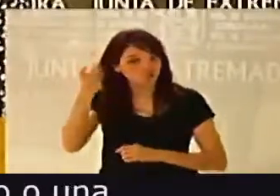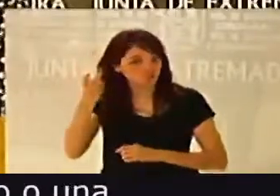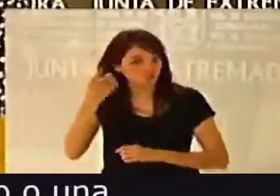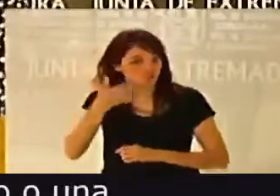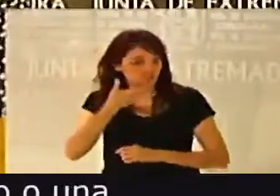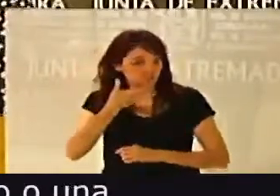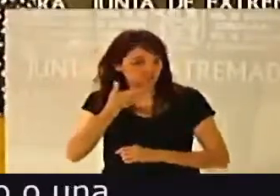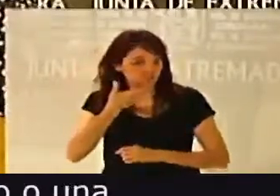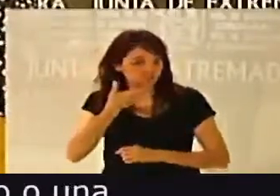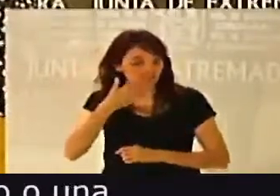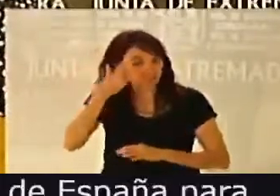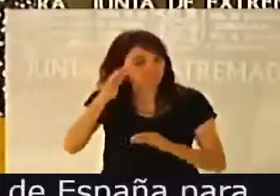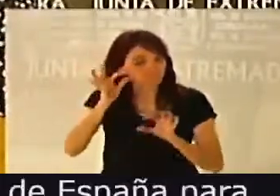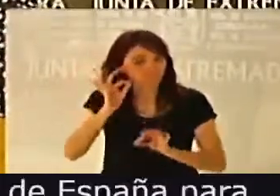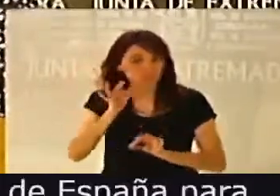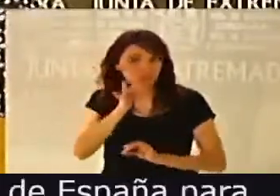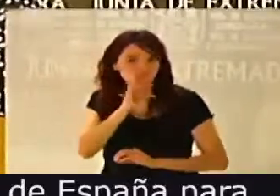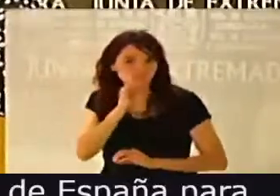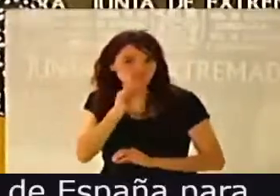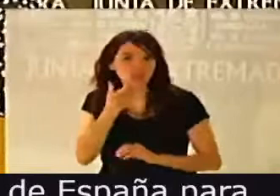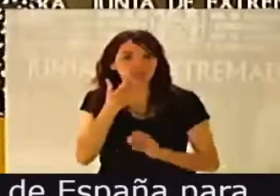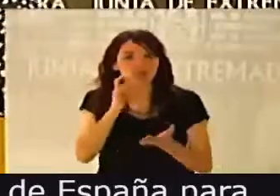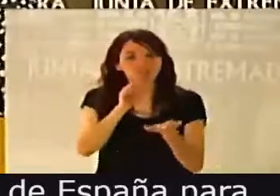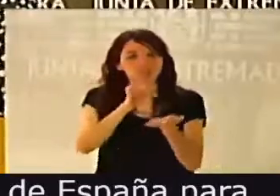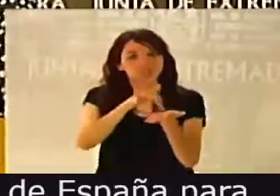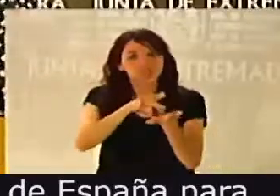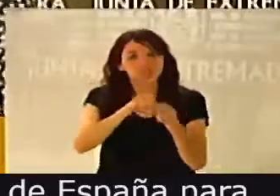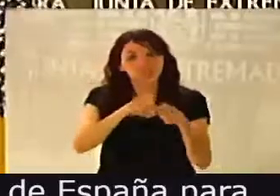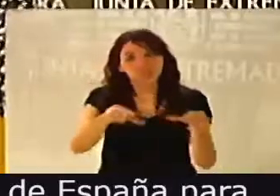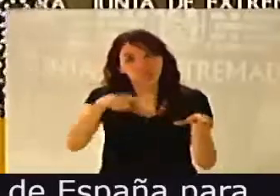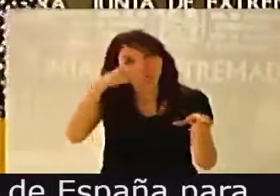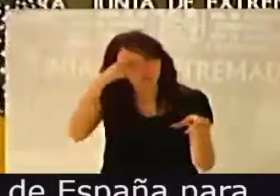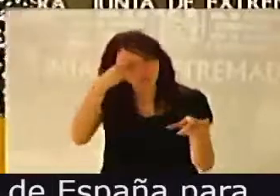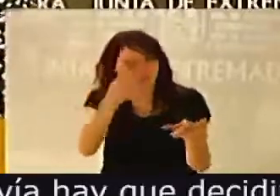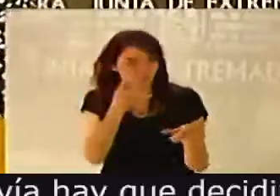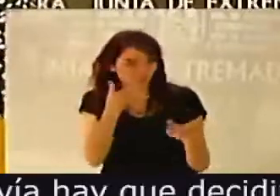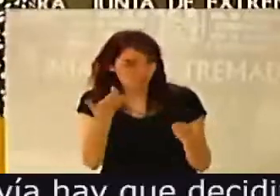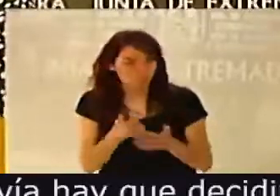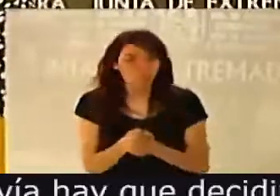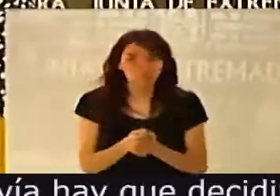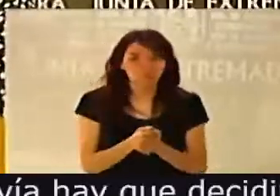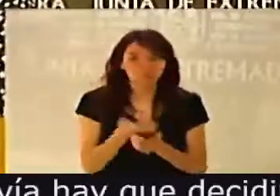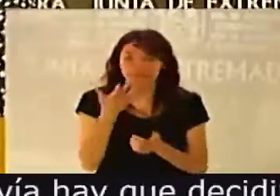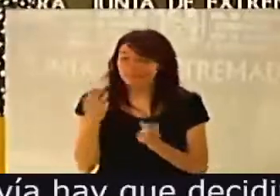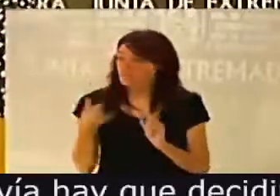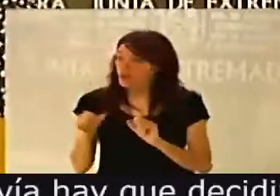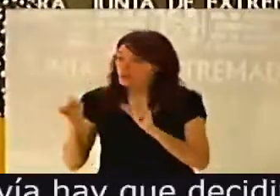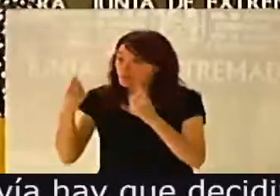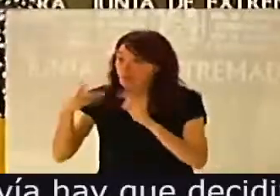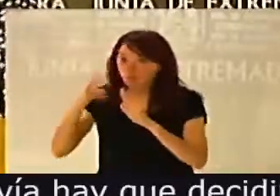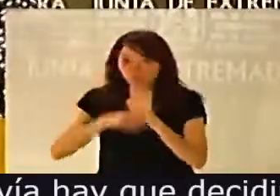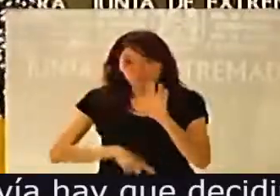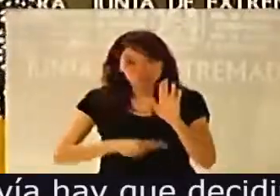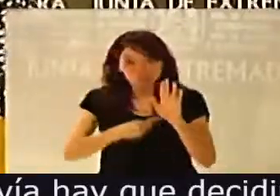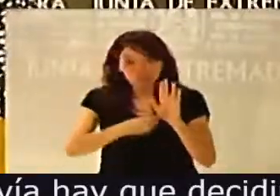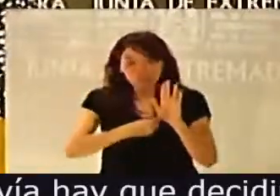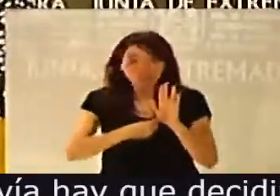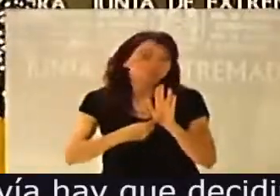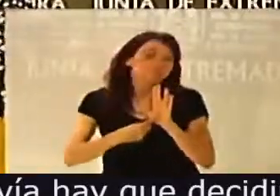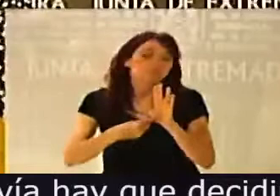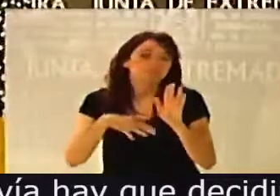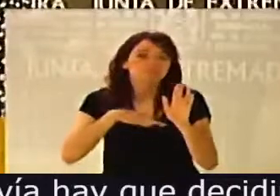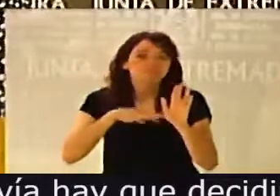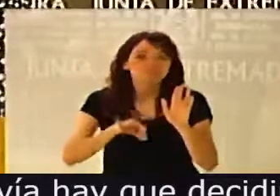que decidir, como actividades culturales sin ir más lejos, pues en cuanto esté eso, todas estas especificidades por las